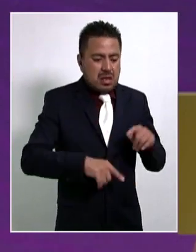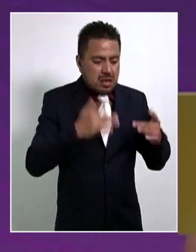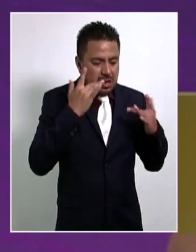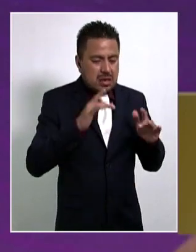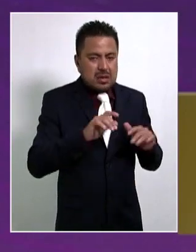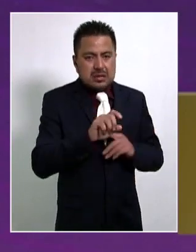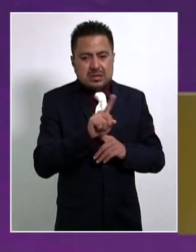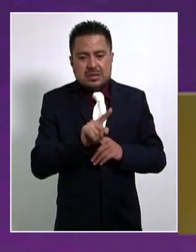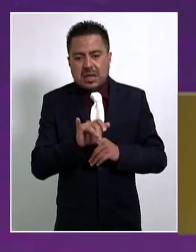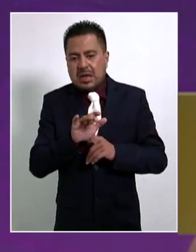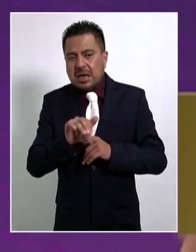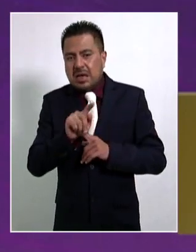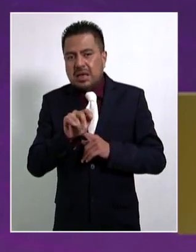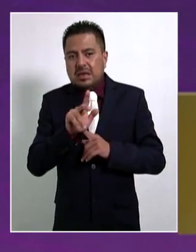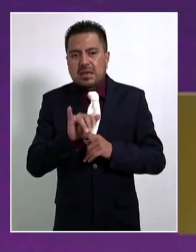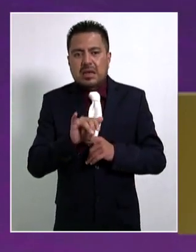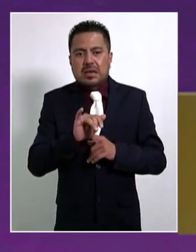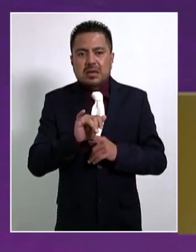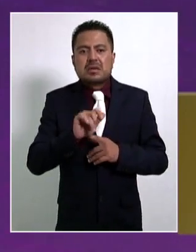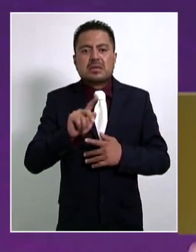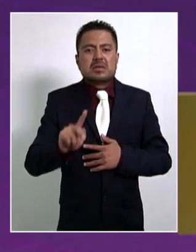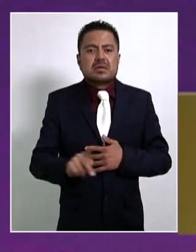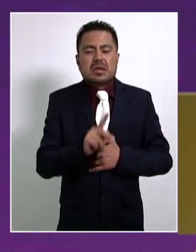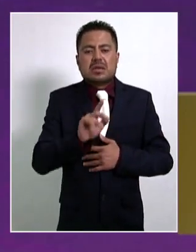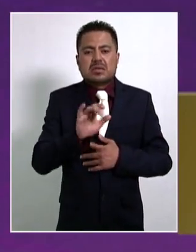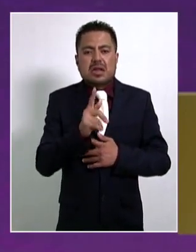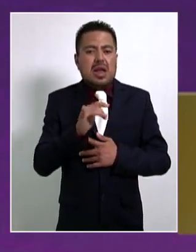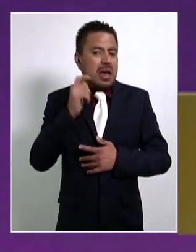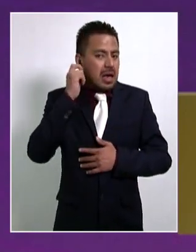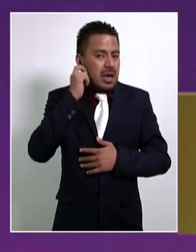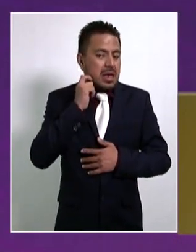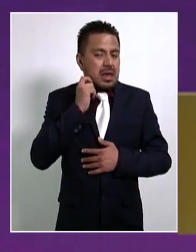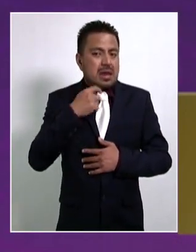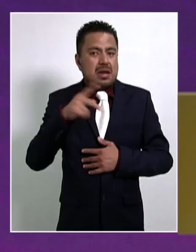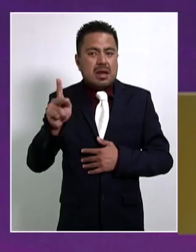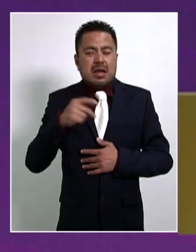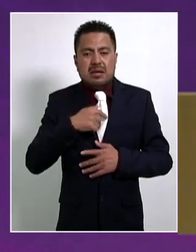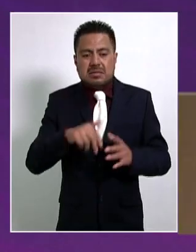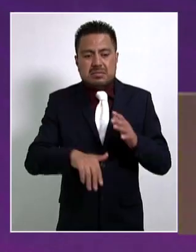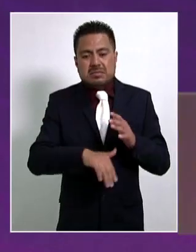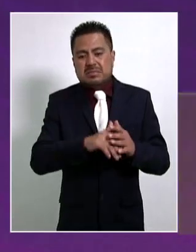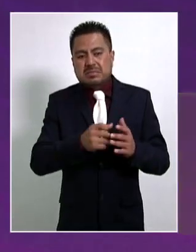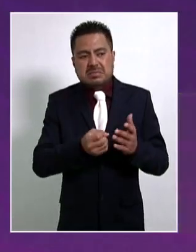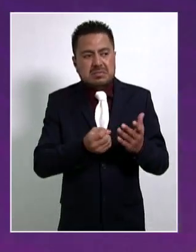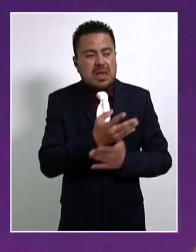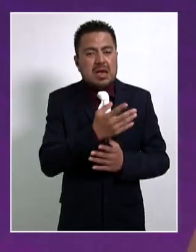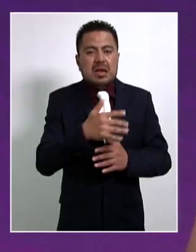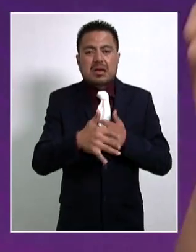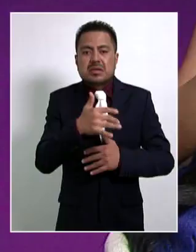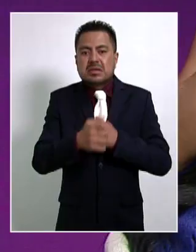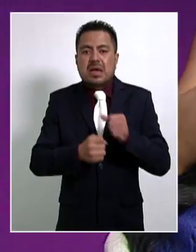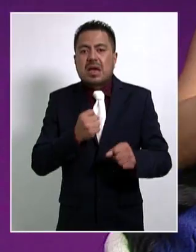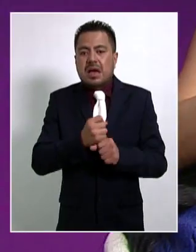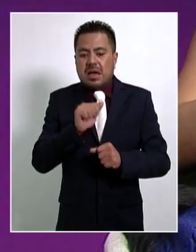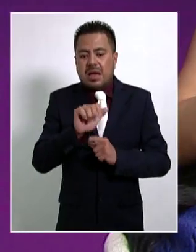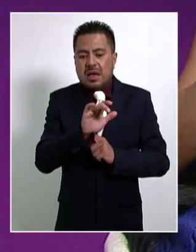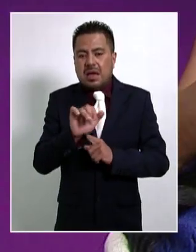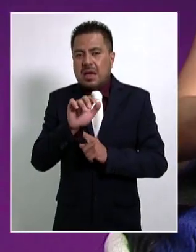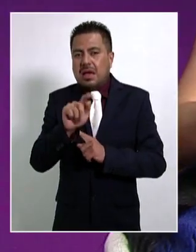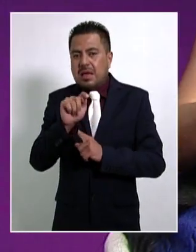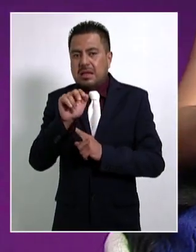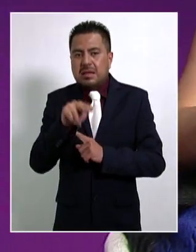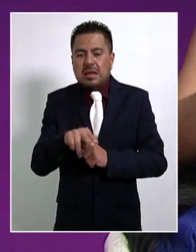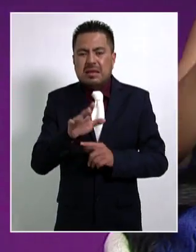Acatlán, que está en el municipio de Chilapa de Álvarez, en Guerrero. Tuve que salir a los 15 años porque Acatlán es un